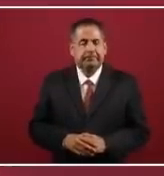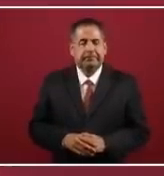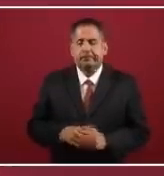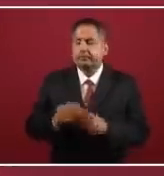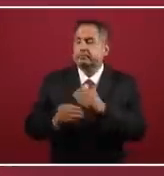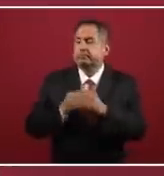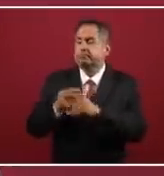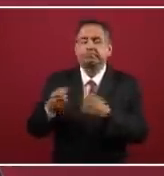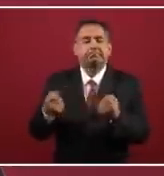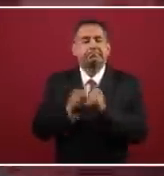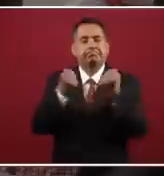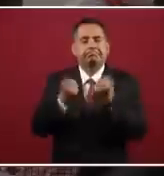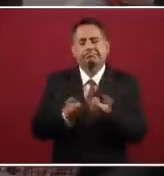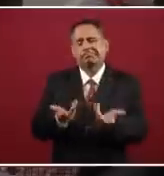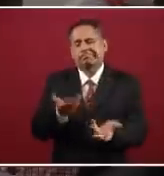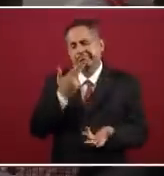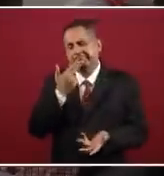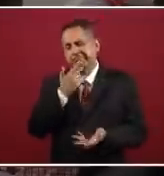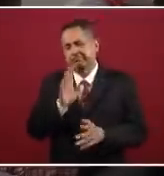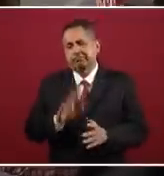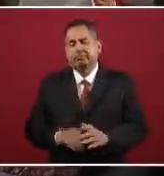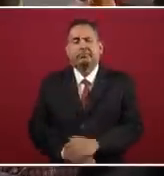producen enfrentamientos.